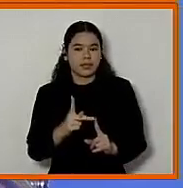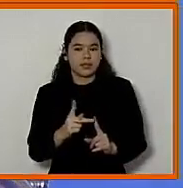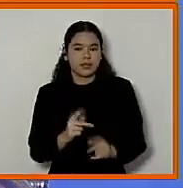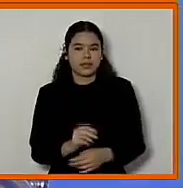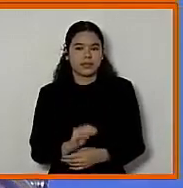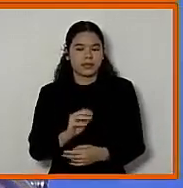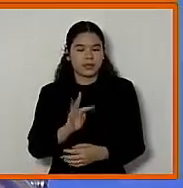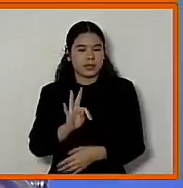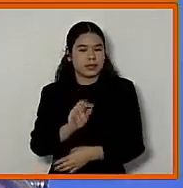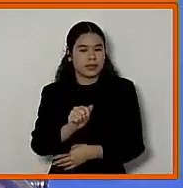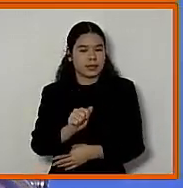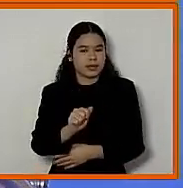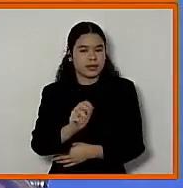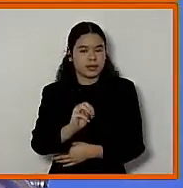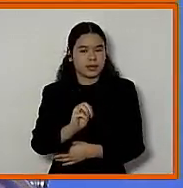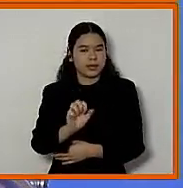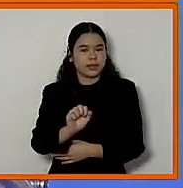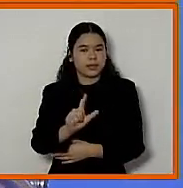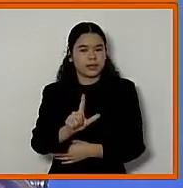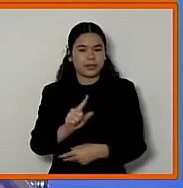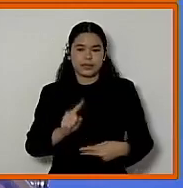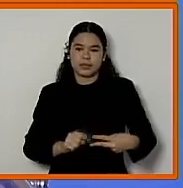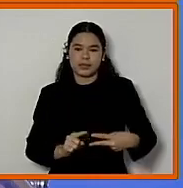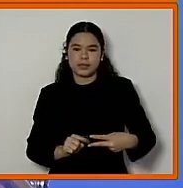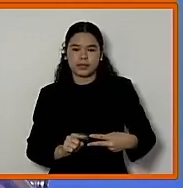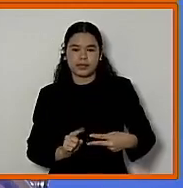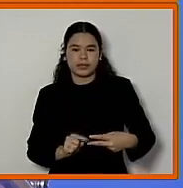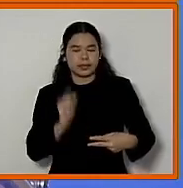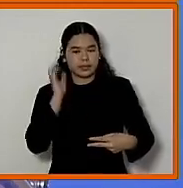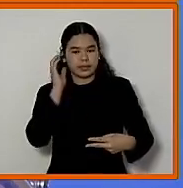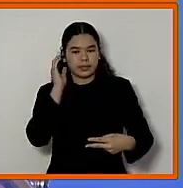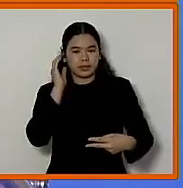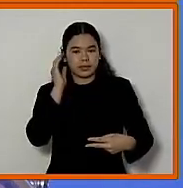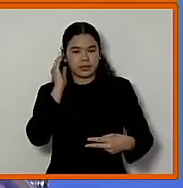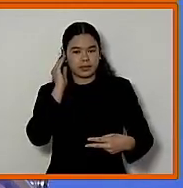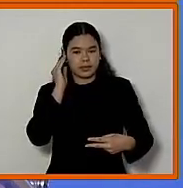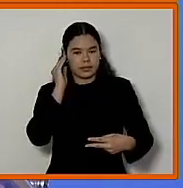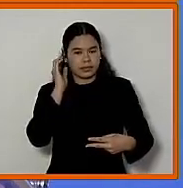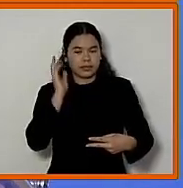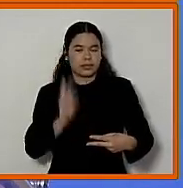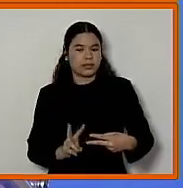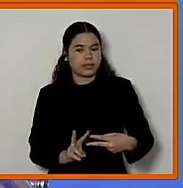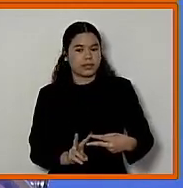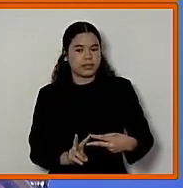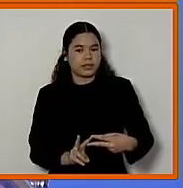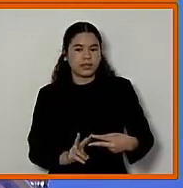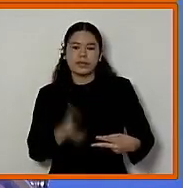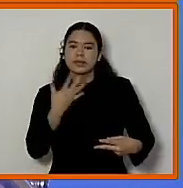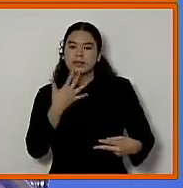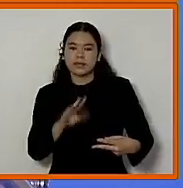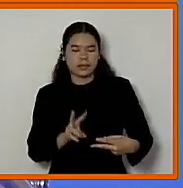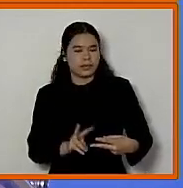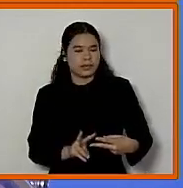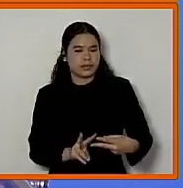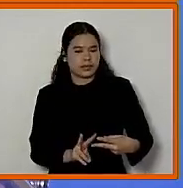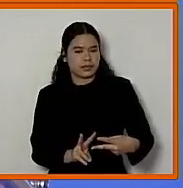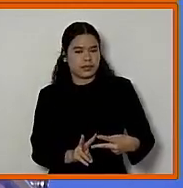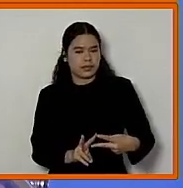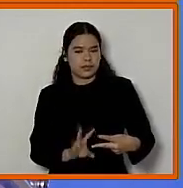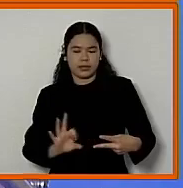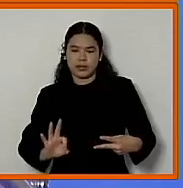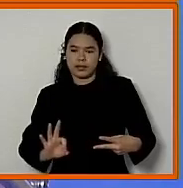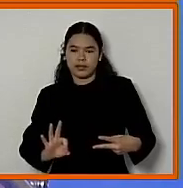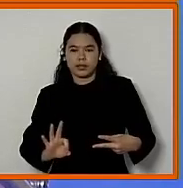tamal. Segundo número ganador, su primer dígito, atentos, este es el 2. Segundo dígito, suerte, porque este es el